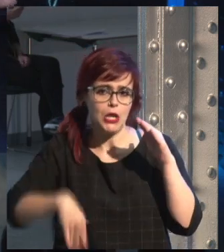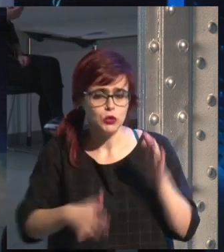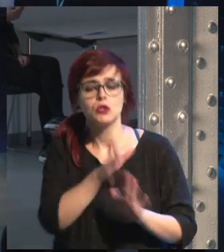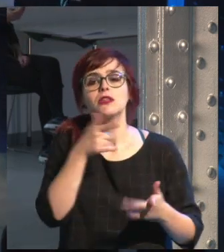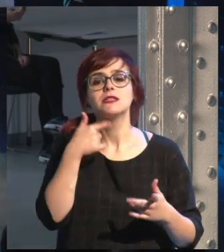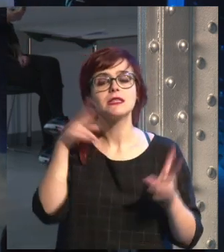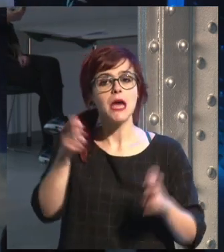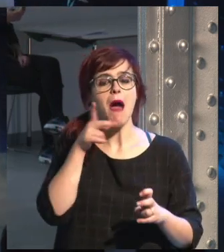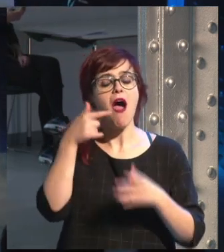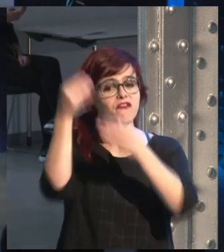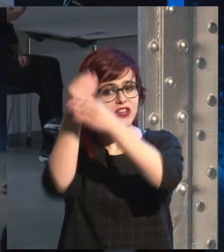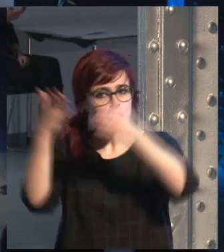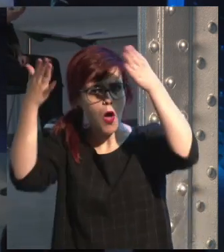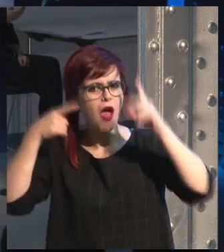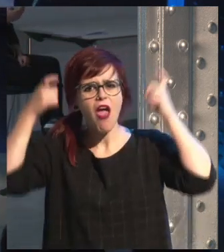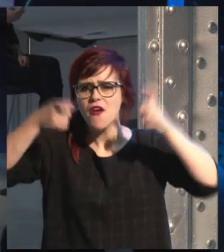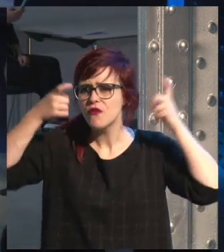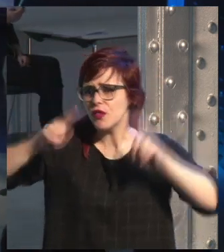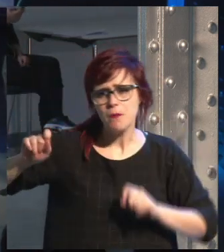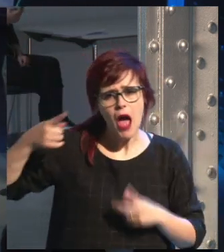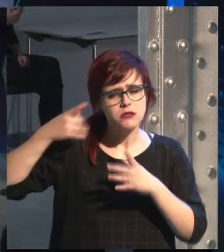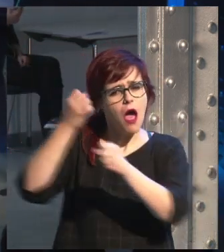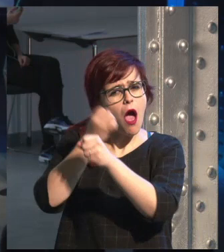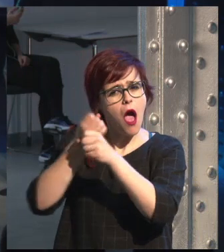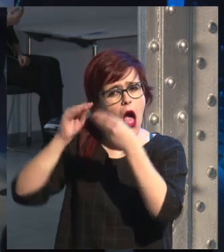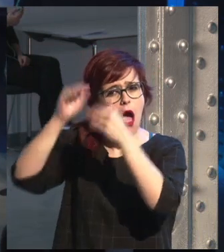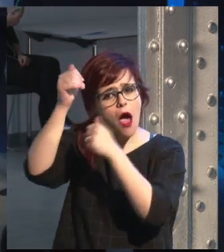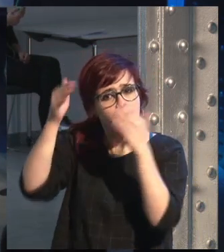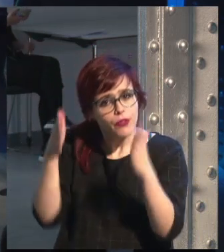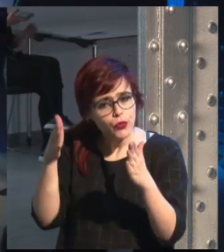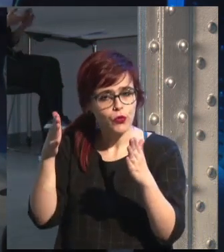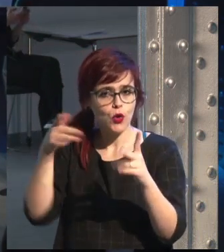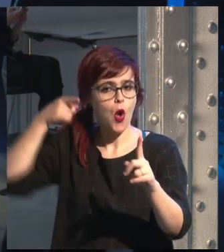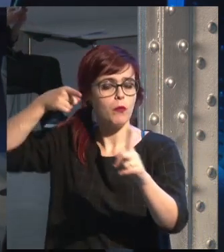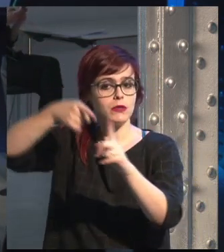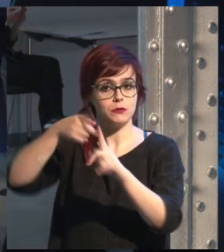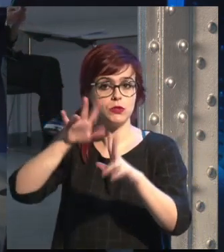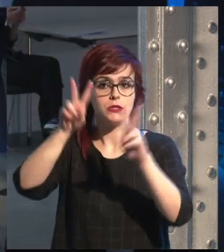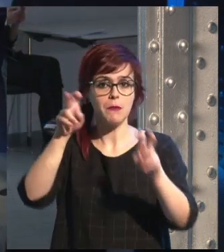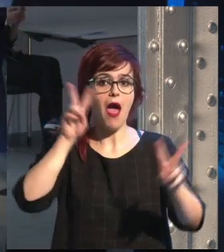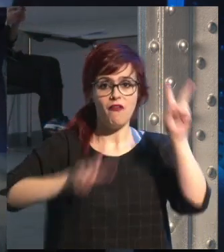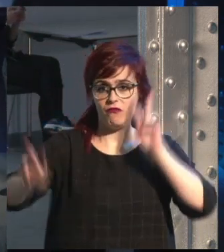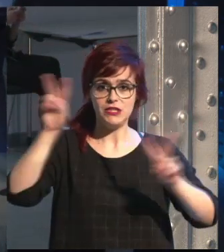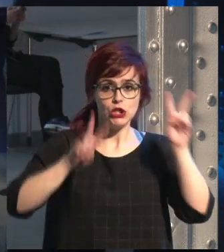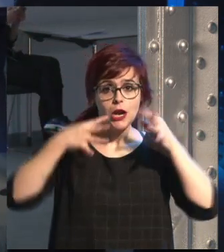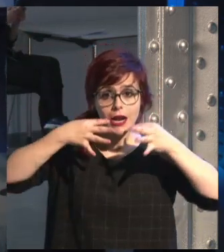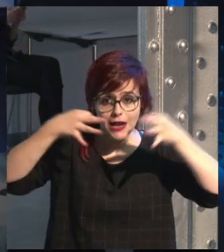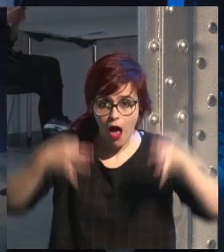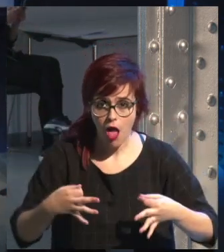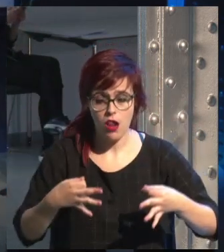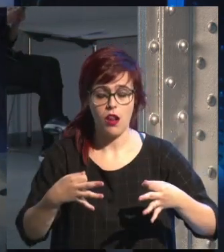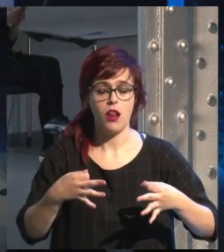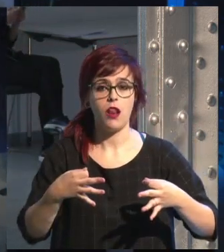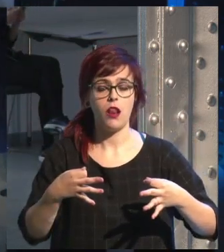experiencia virtual, todos mis esfuerzos, lógicamente, los tengo que dedicar a que lo que se vea sea real, ¿vale? A